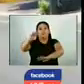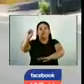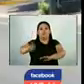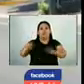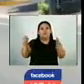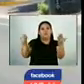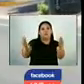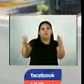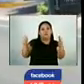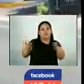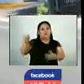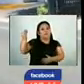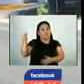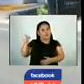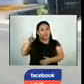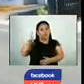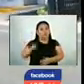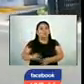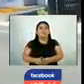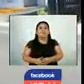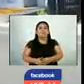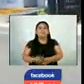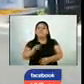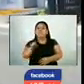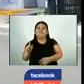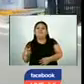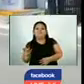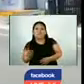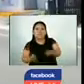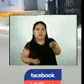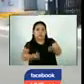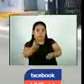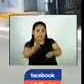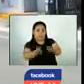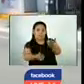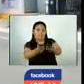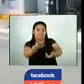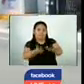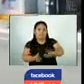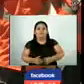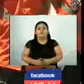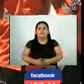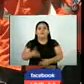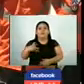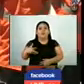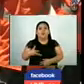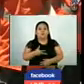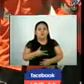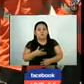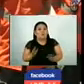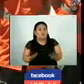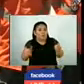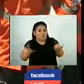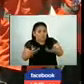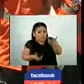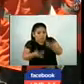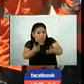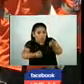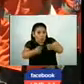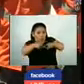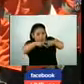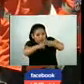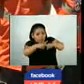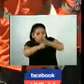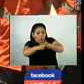comparación al 2022. La mayoría de estos se registran en vehículos. No le damos el mantenimiento respectivo o lo llevamos